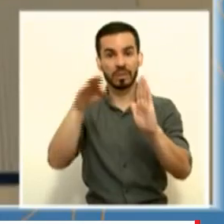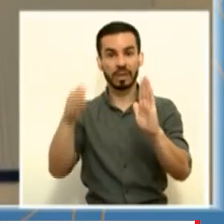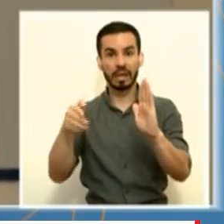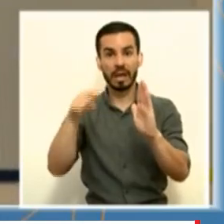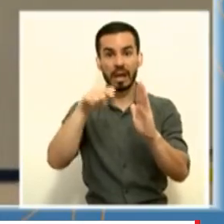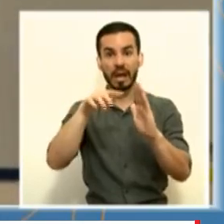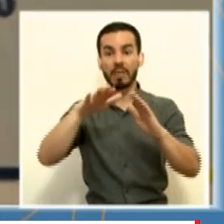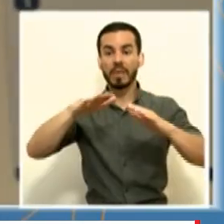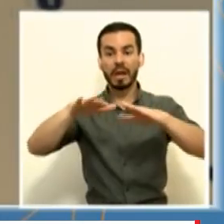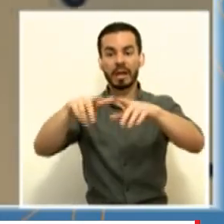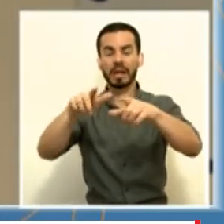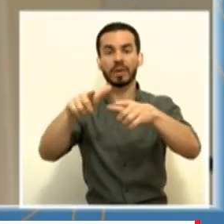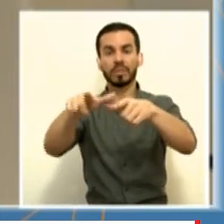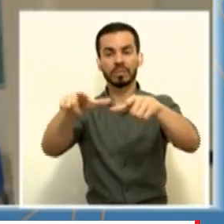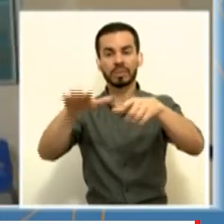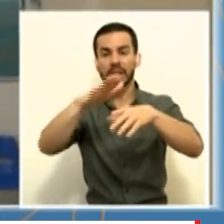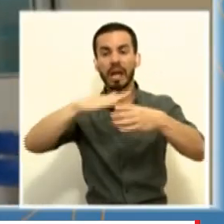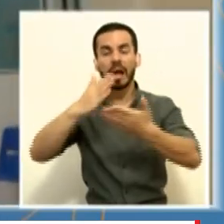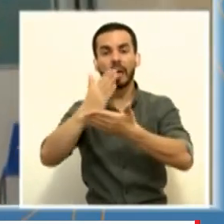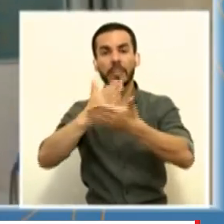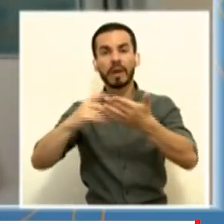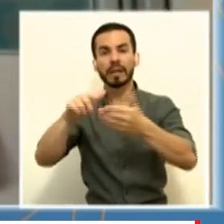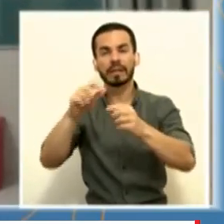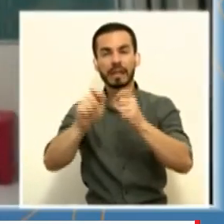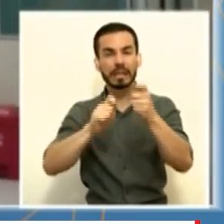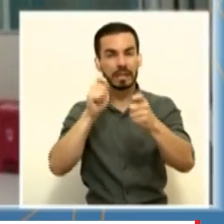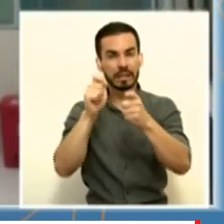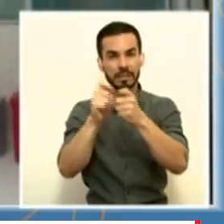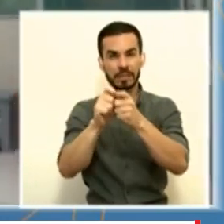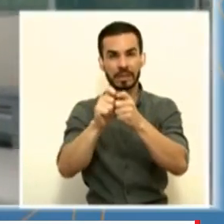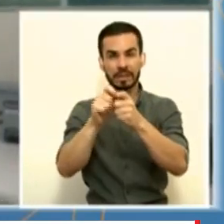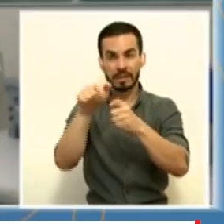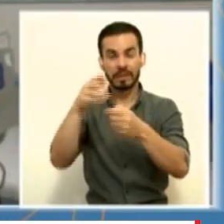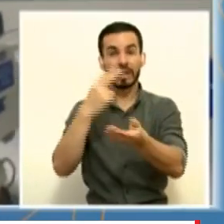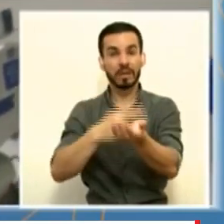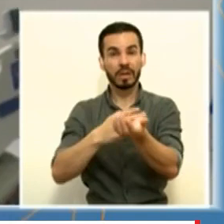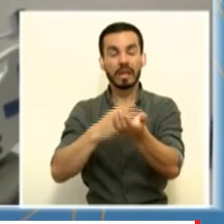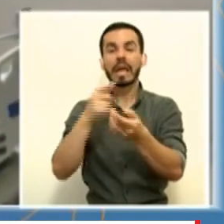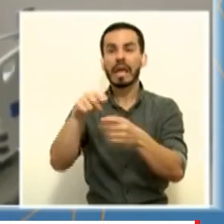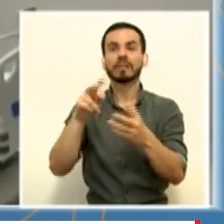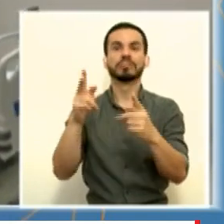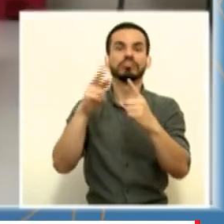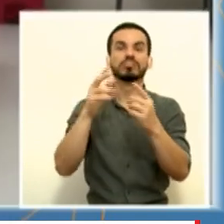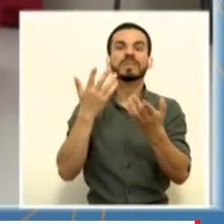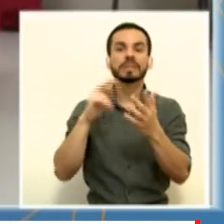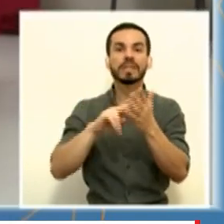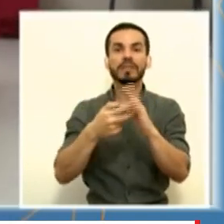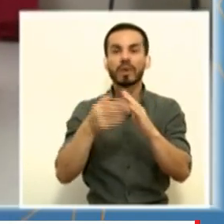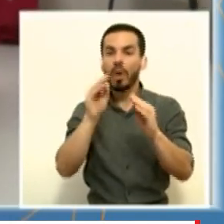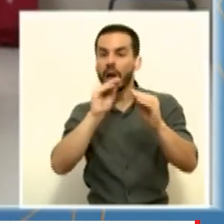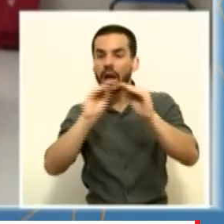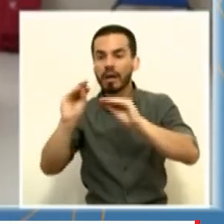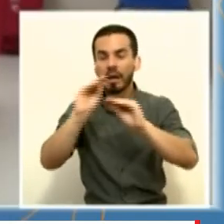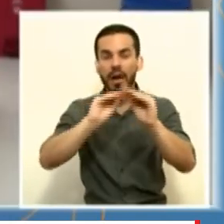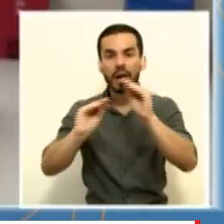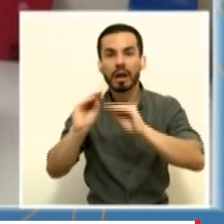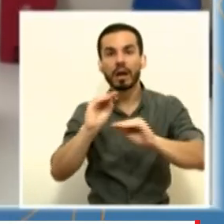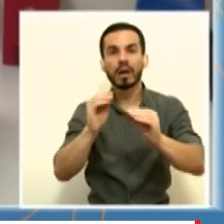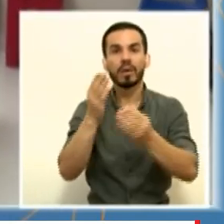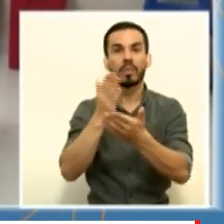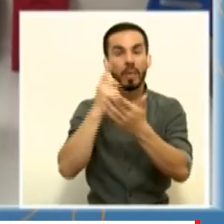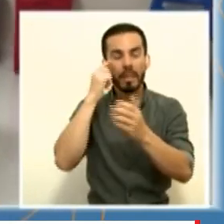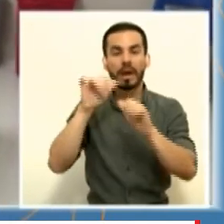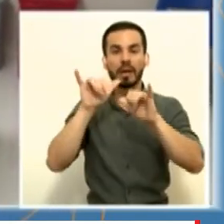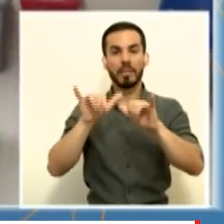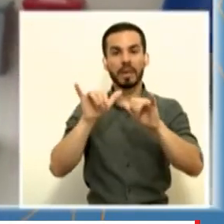en un ala específica del hospital. Eso implicó algunos reajustes, algunos reacomodos para poder ordenarnos y mantener el servicio